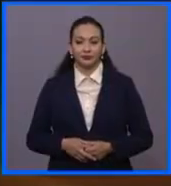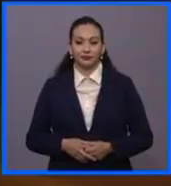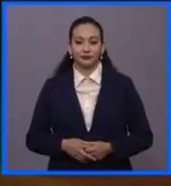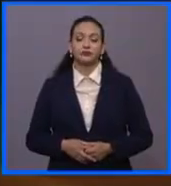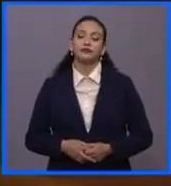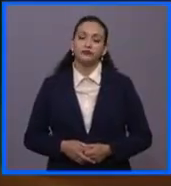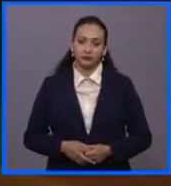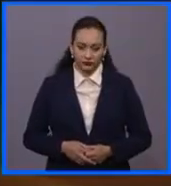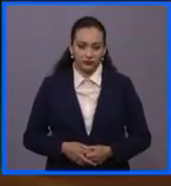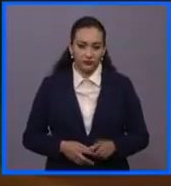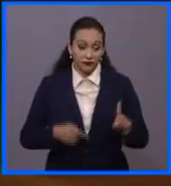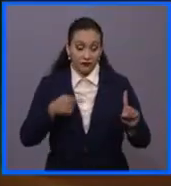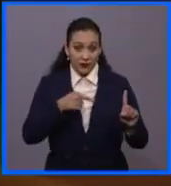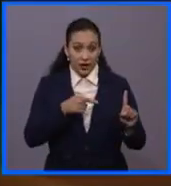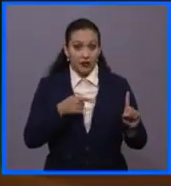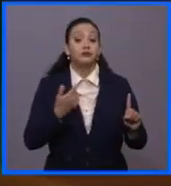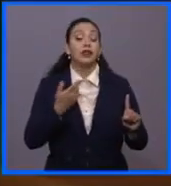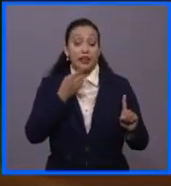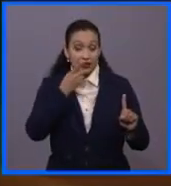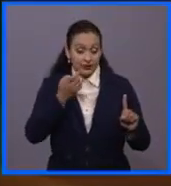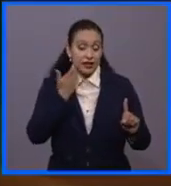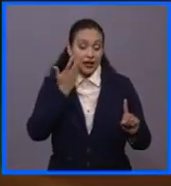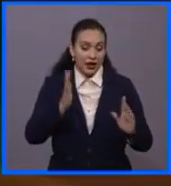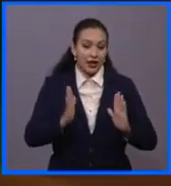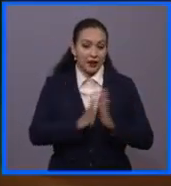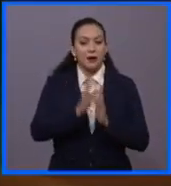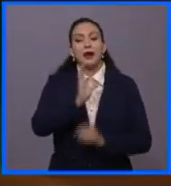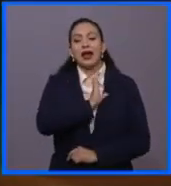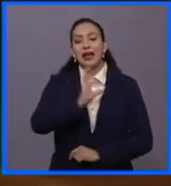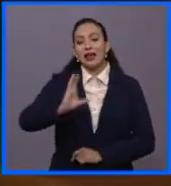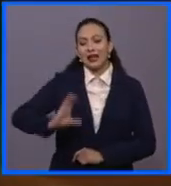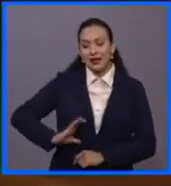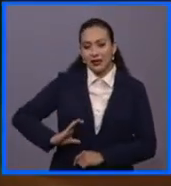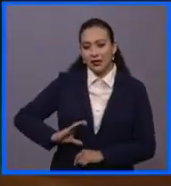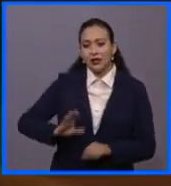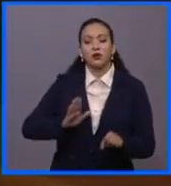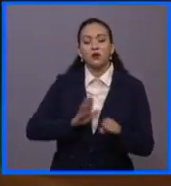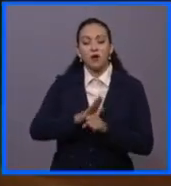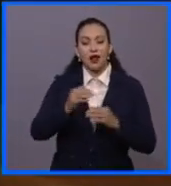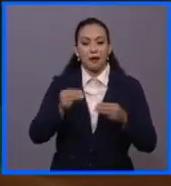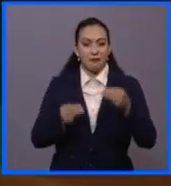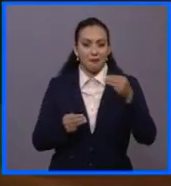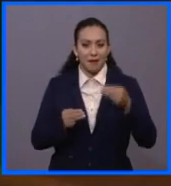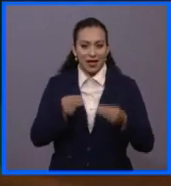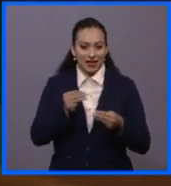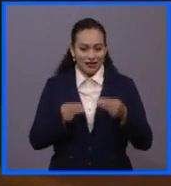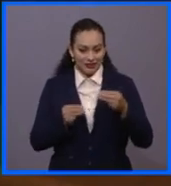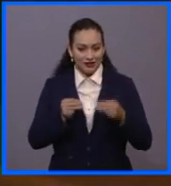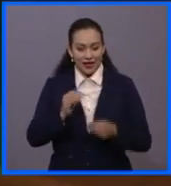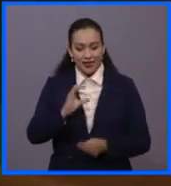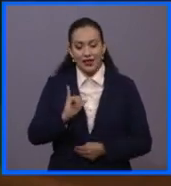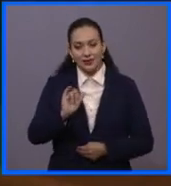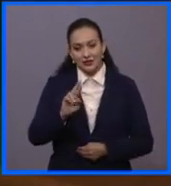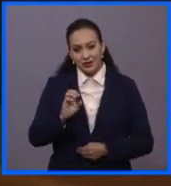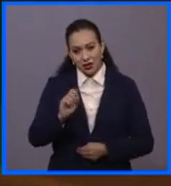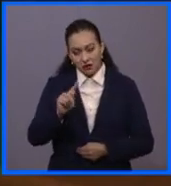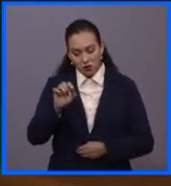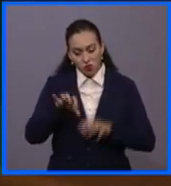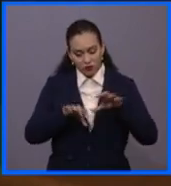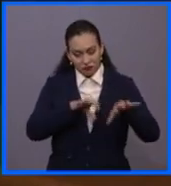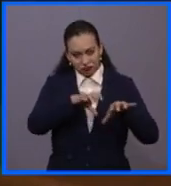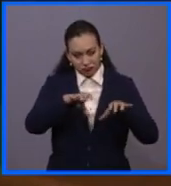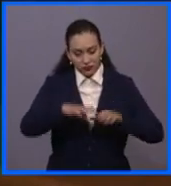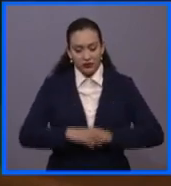Él se ostenta como candidato a un cargo de magistrado de circuito. Estimamos que lo procedente es desechar de plano